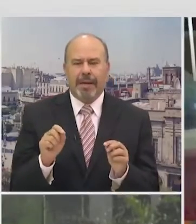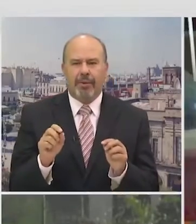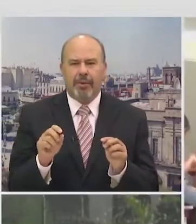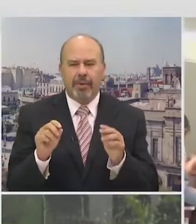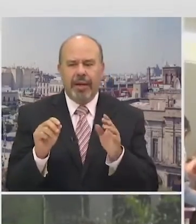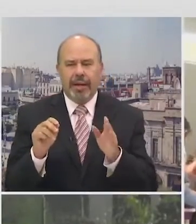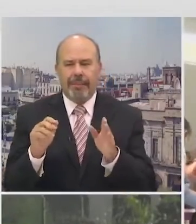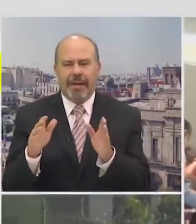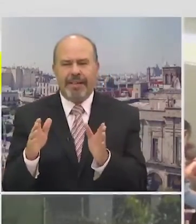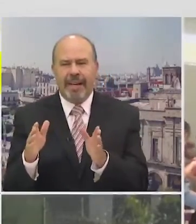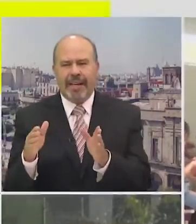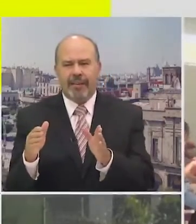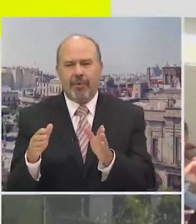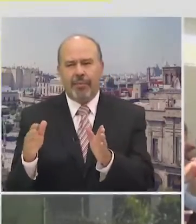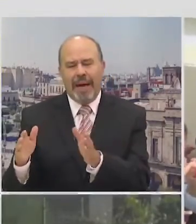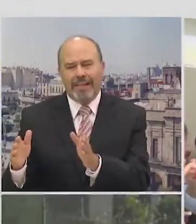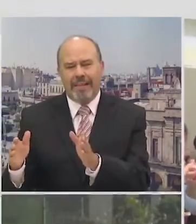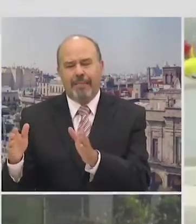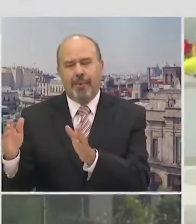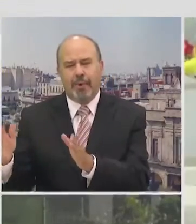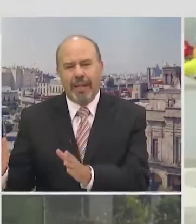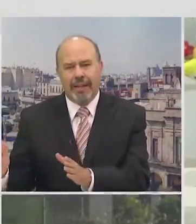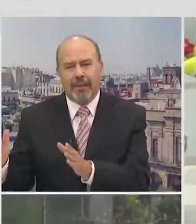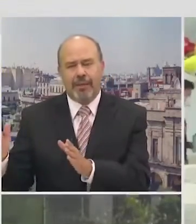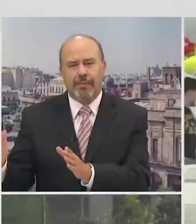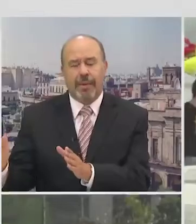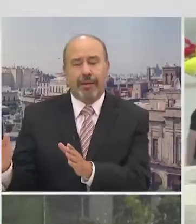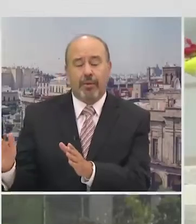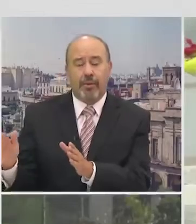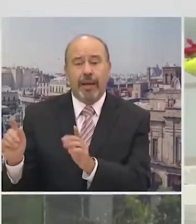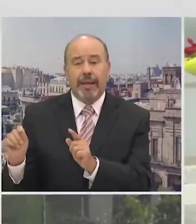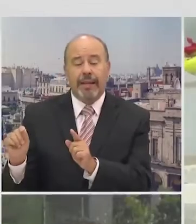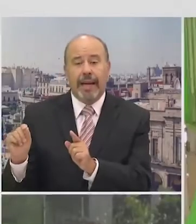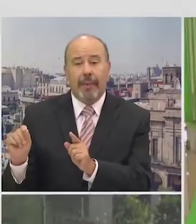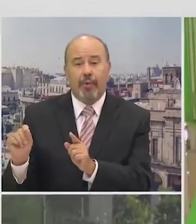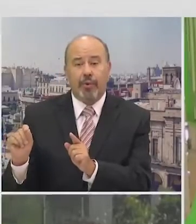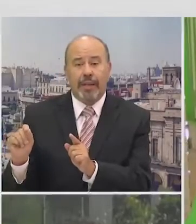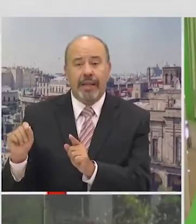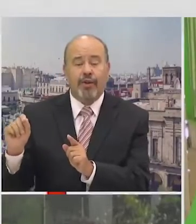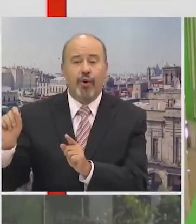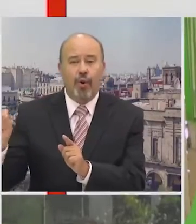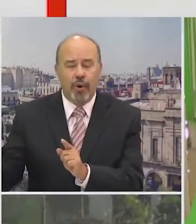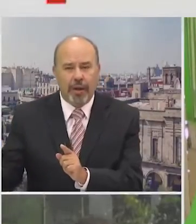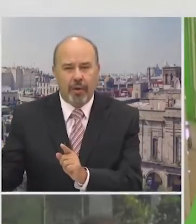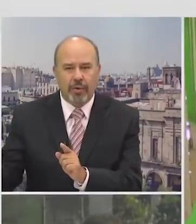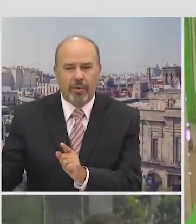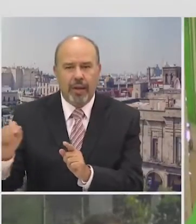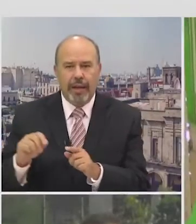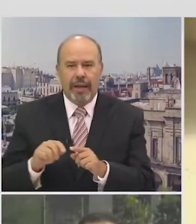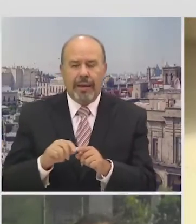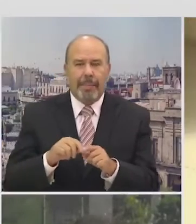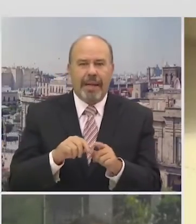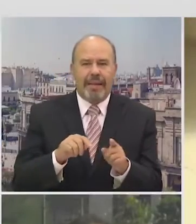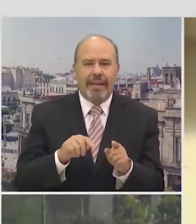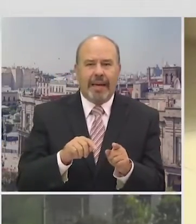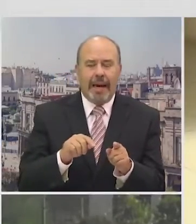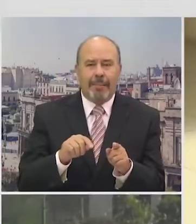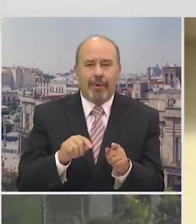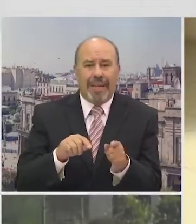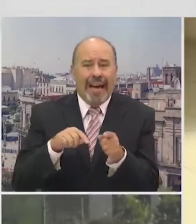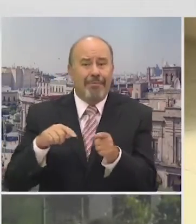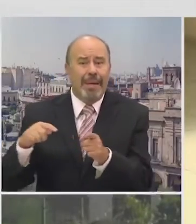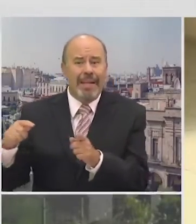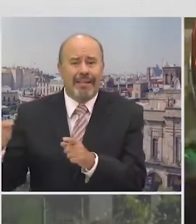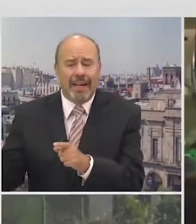aspectos que pareciera que son más importantes los aspectos digamos ideológicos que pretende